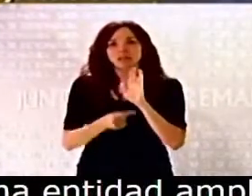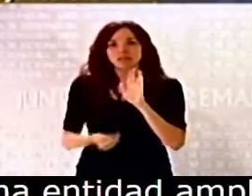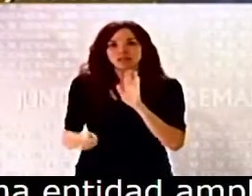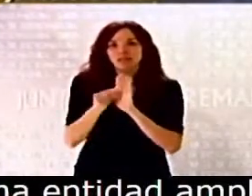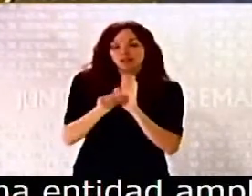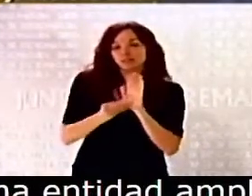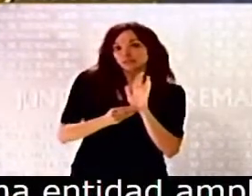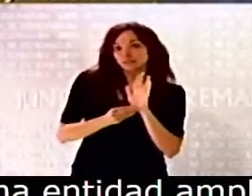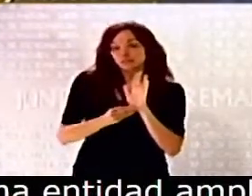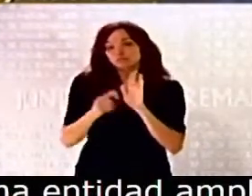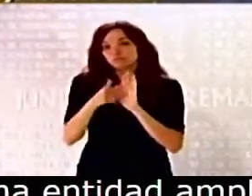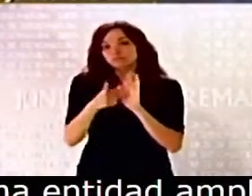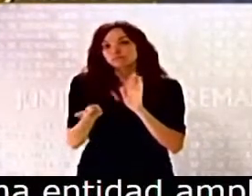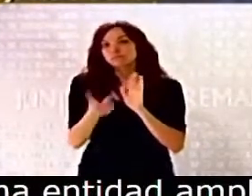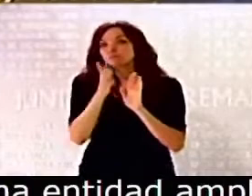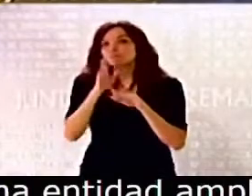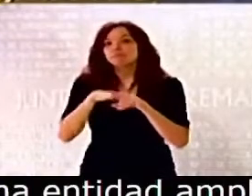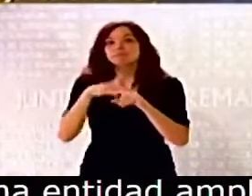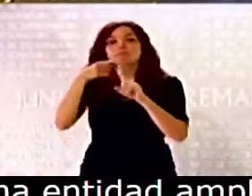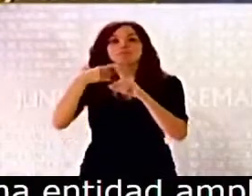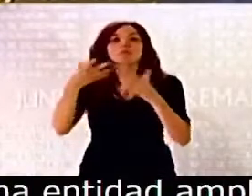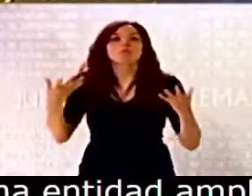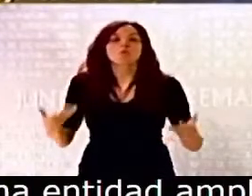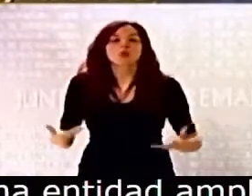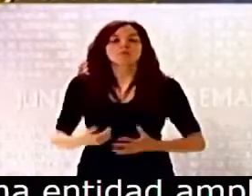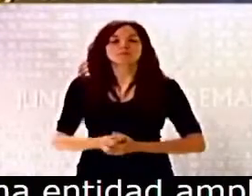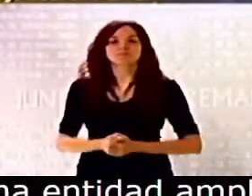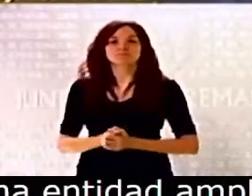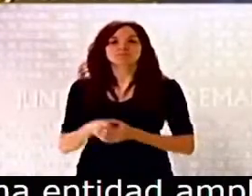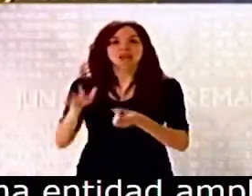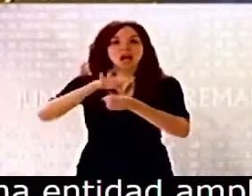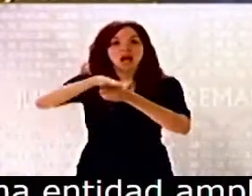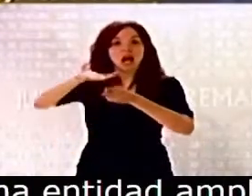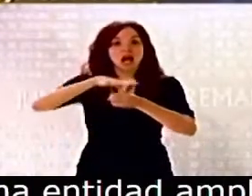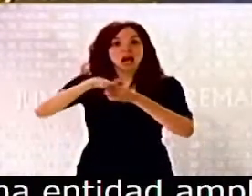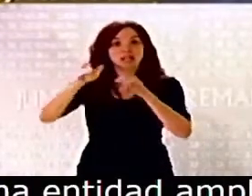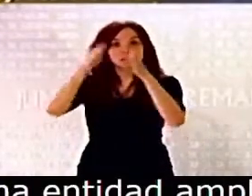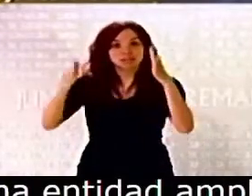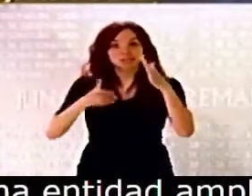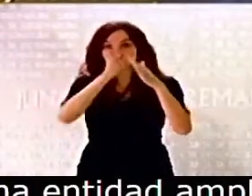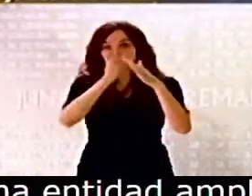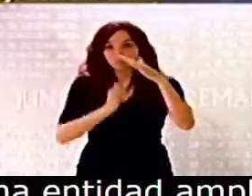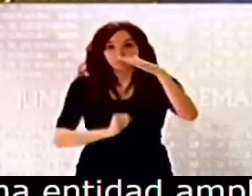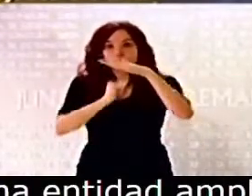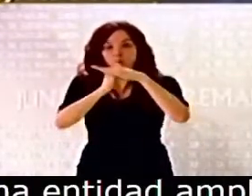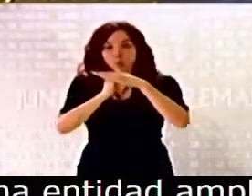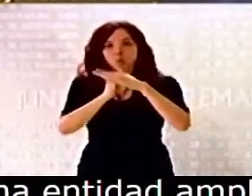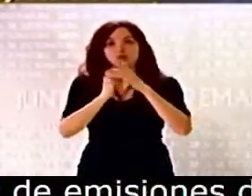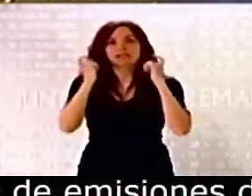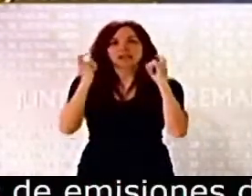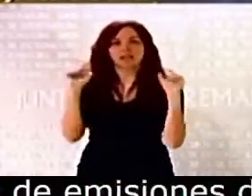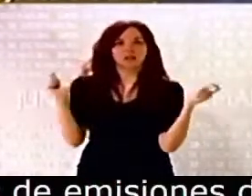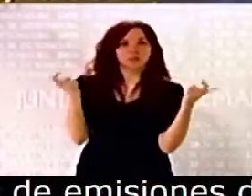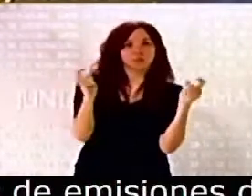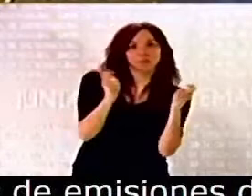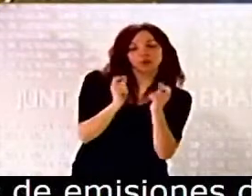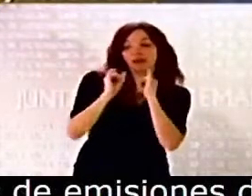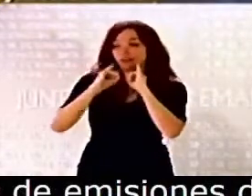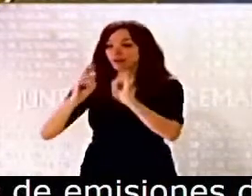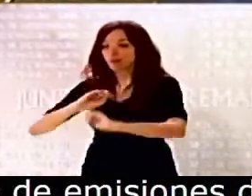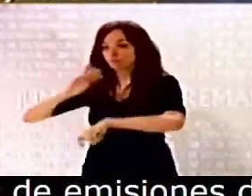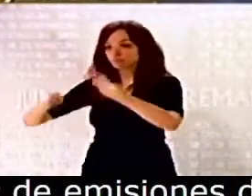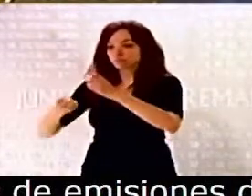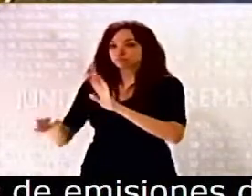en cuanto a la reducción de emisiones de gases de efecto invernadero, de penetración de energías renovables y de